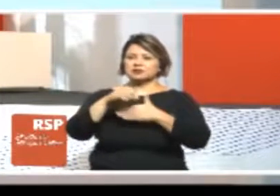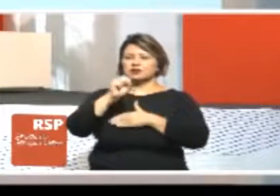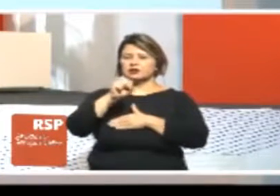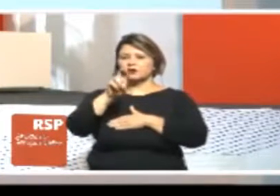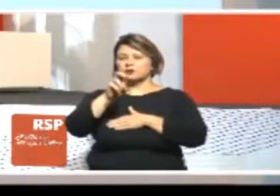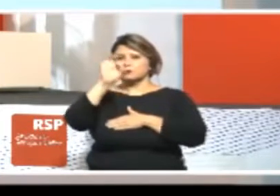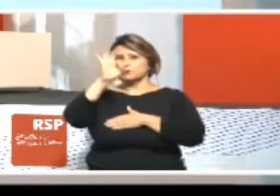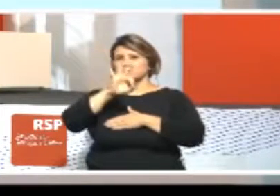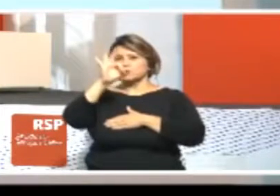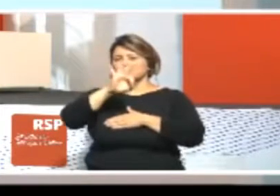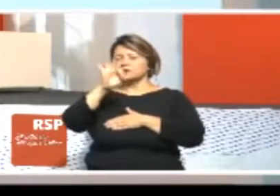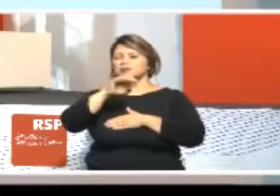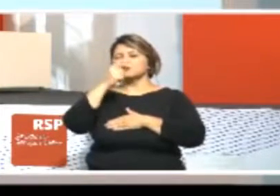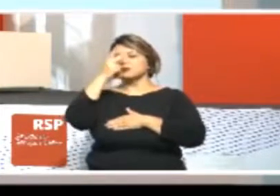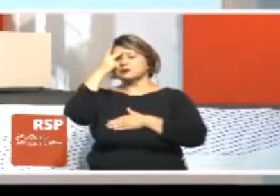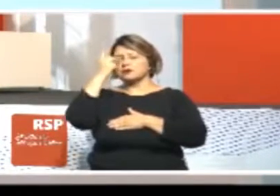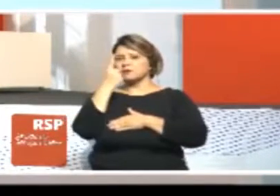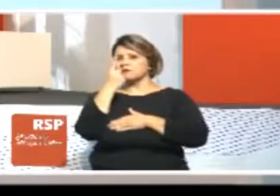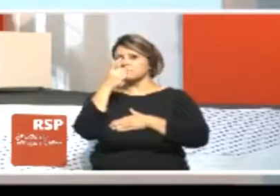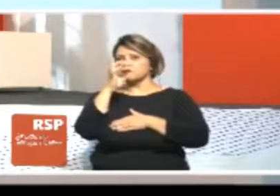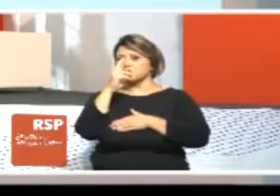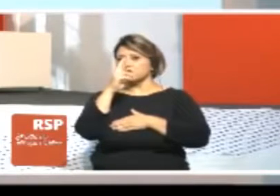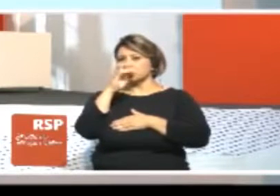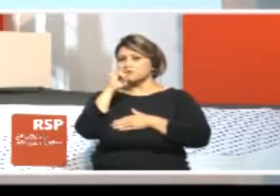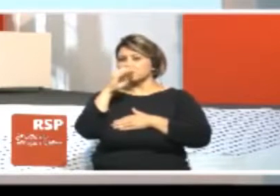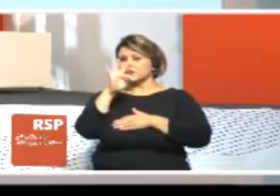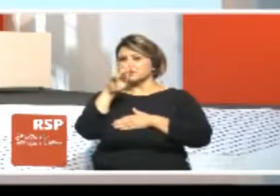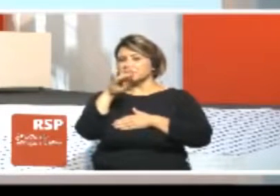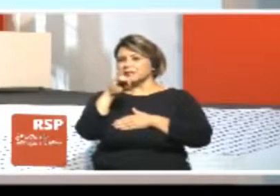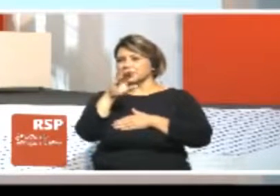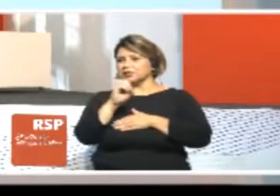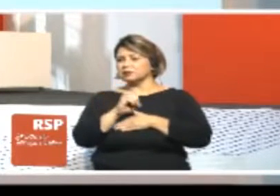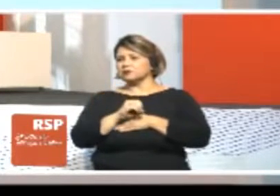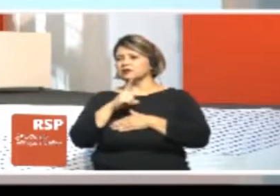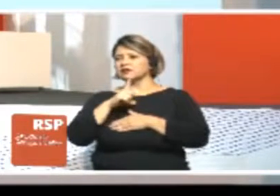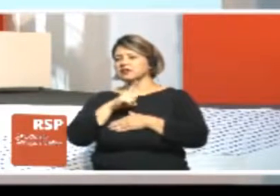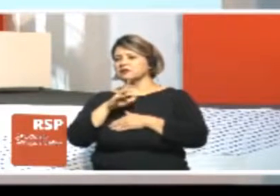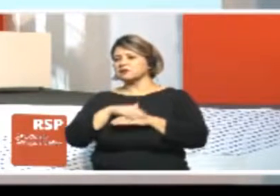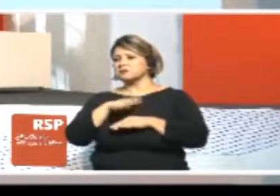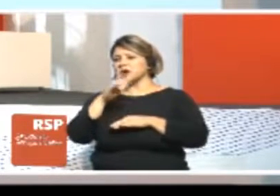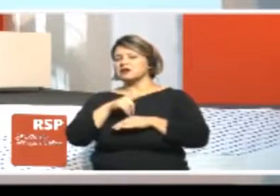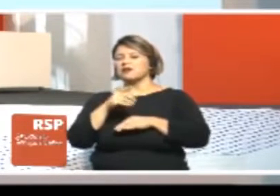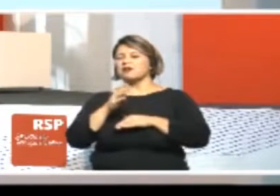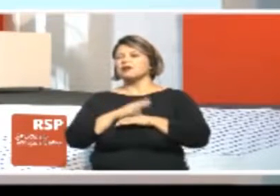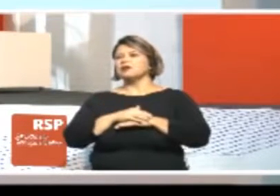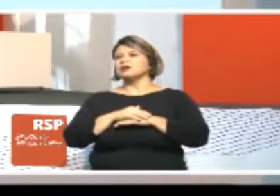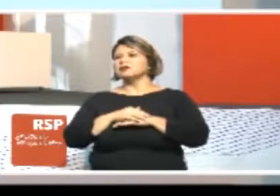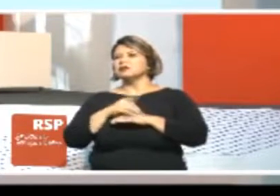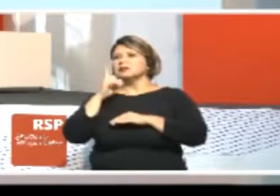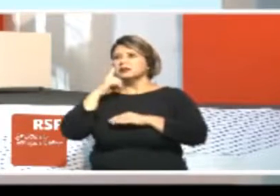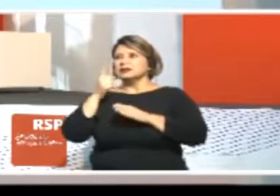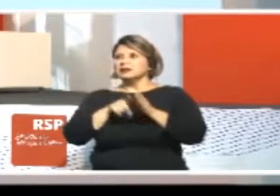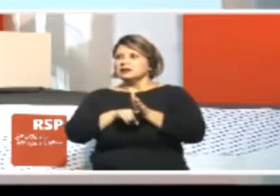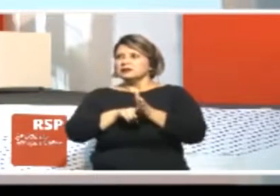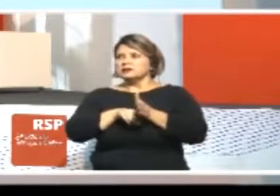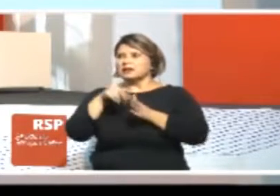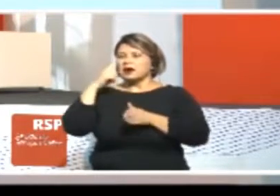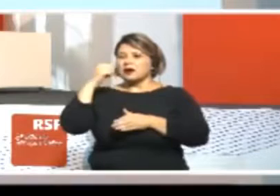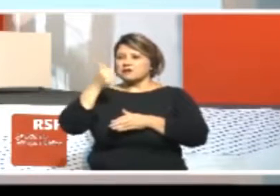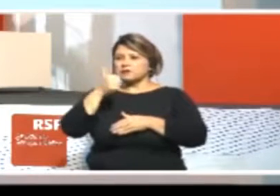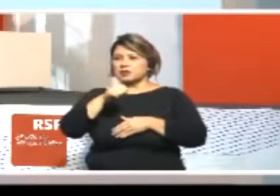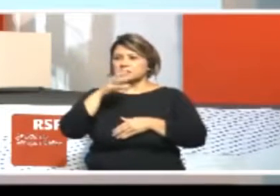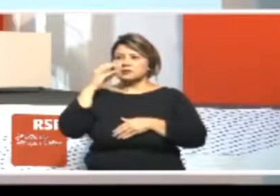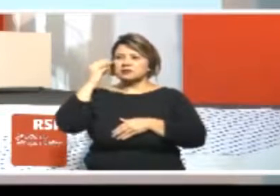interino era el que había obtenido el mayor puntaje en la valoración de experiencia. Y